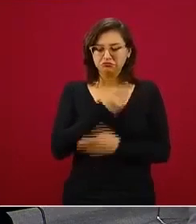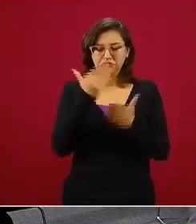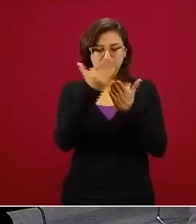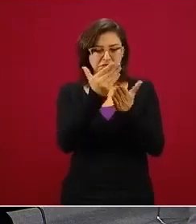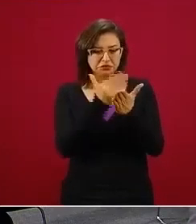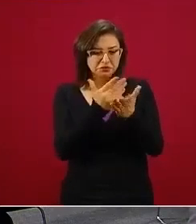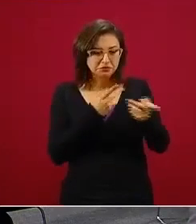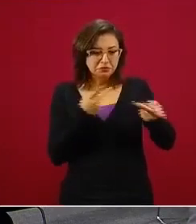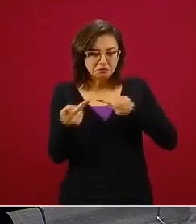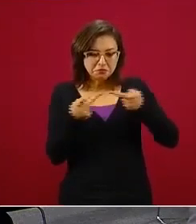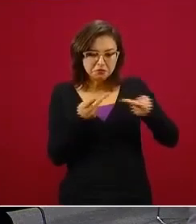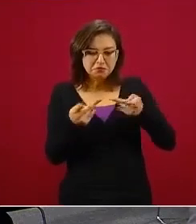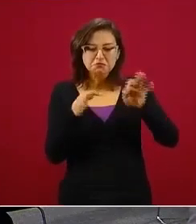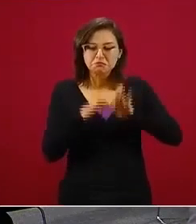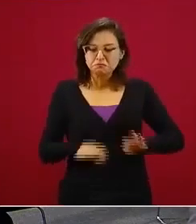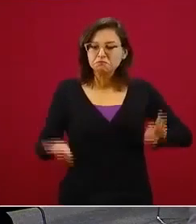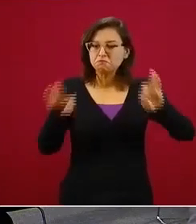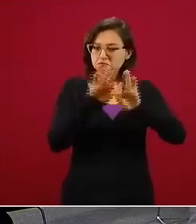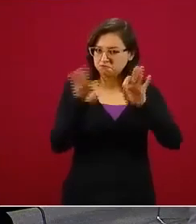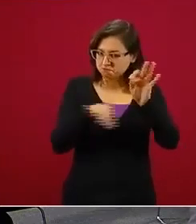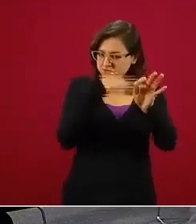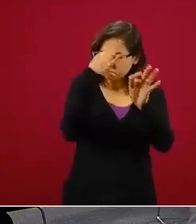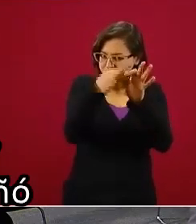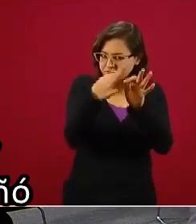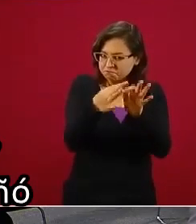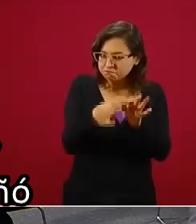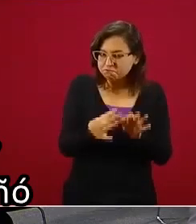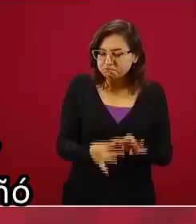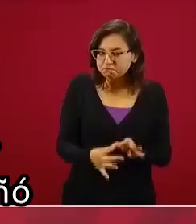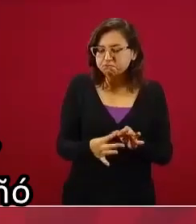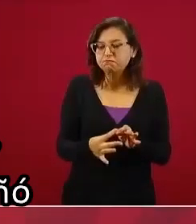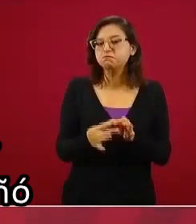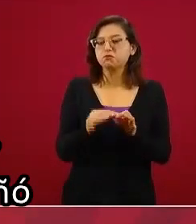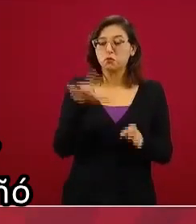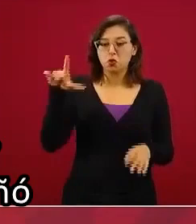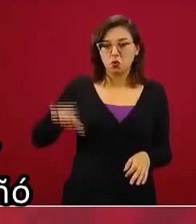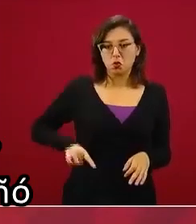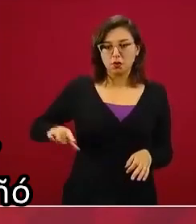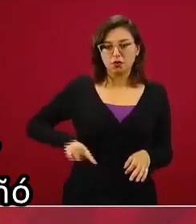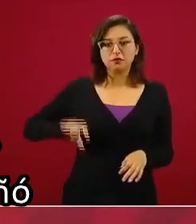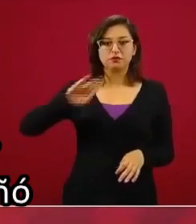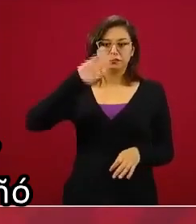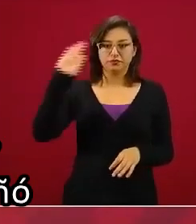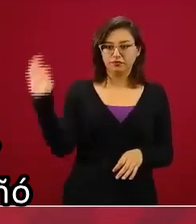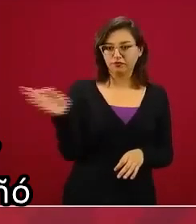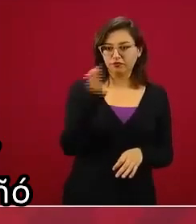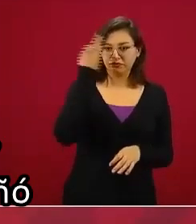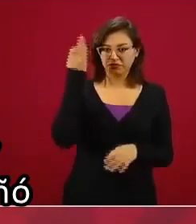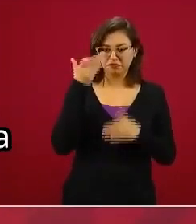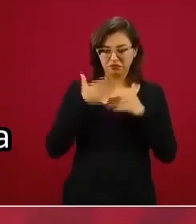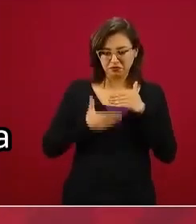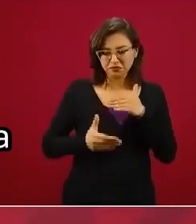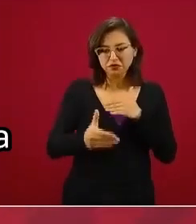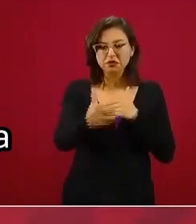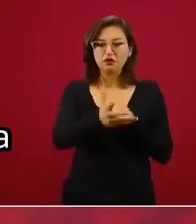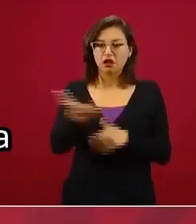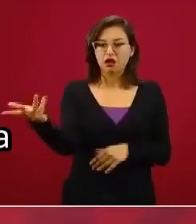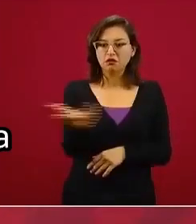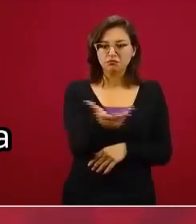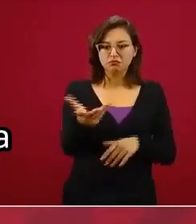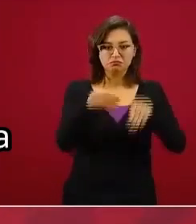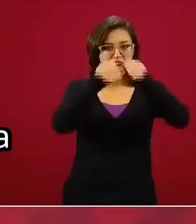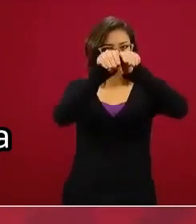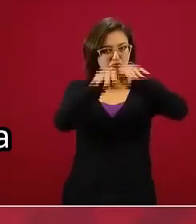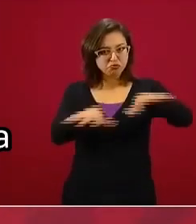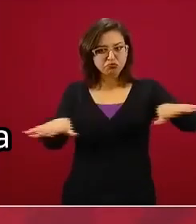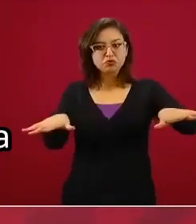protocolos especiales para reapertura en sector turístico. El gobernador de Quintana Roo, Carlos Joaquín González, acompañó al presidente Obrador